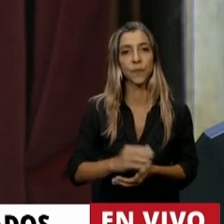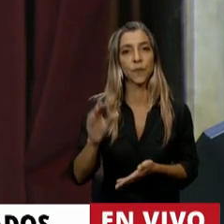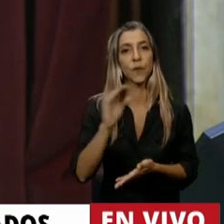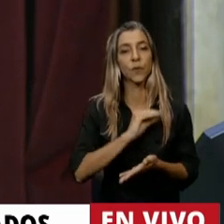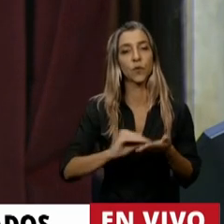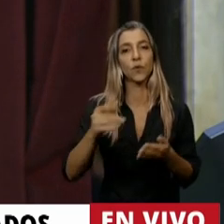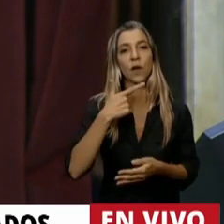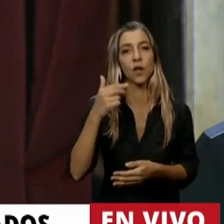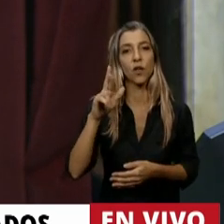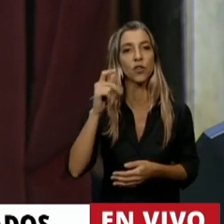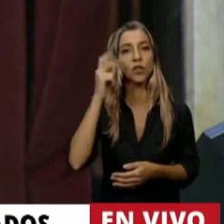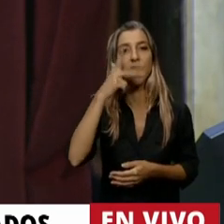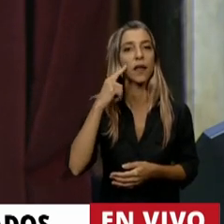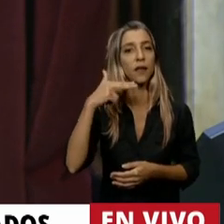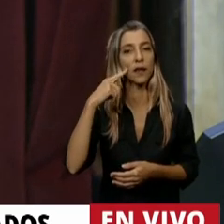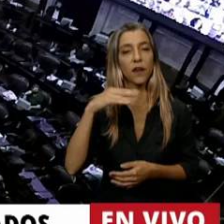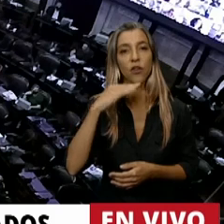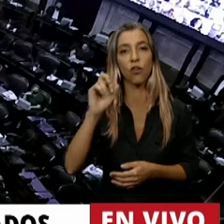Diputado Sarghini Jorge.